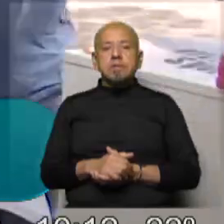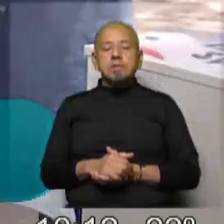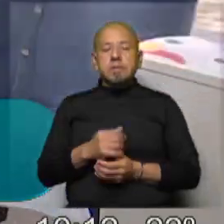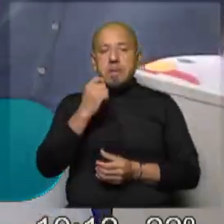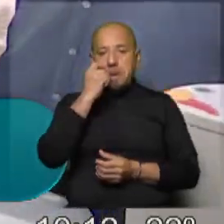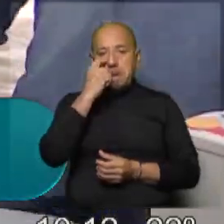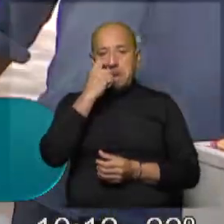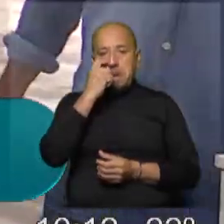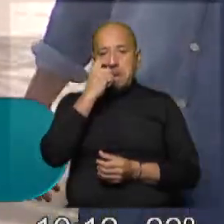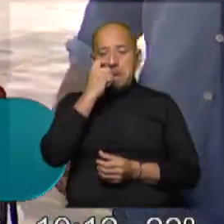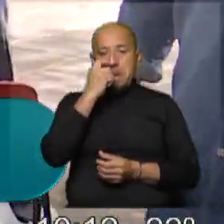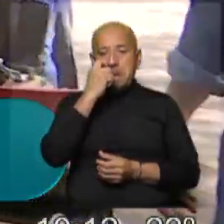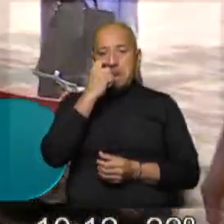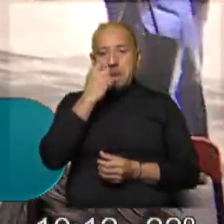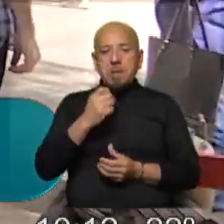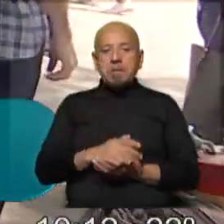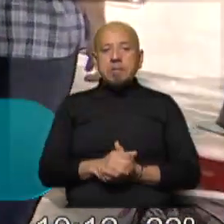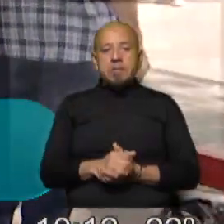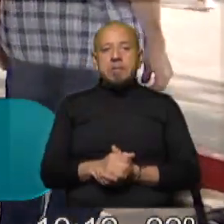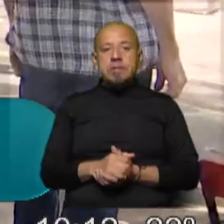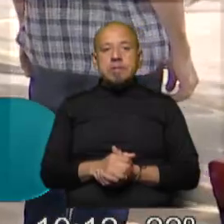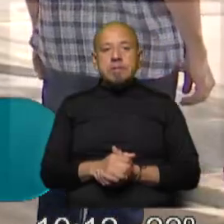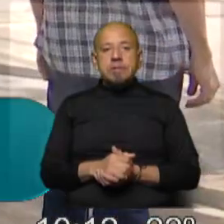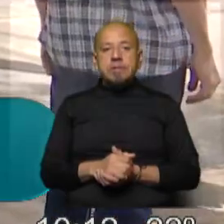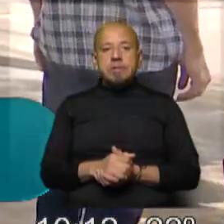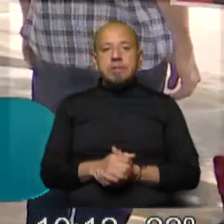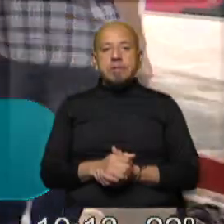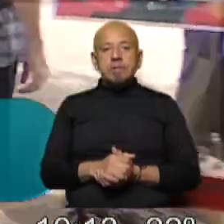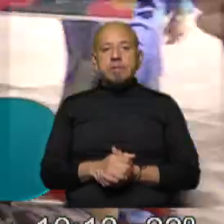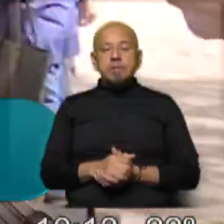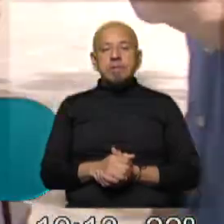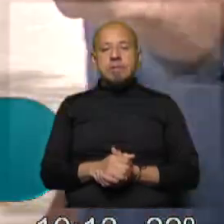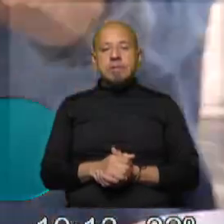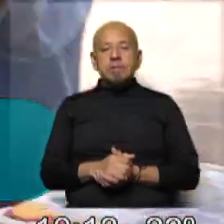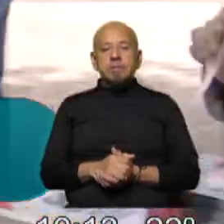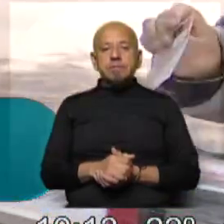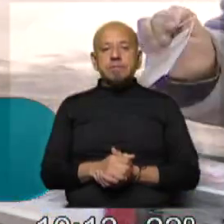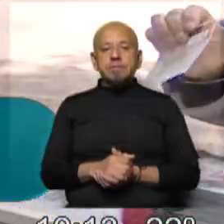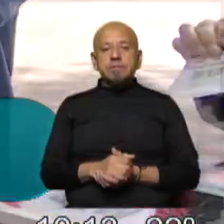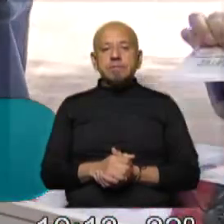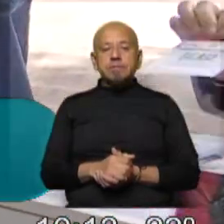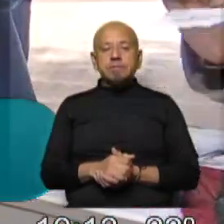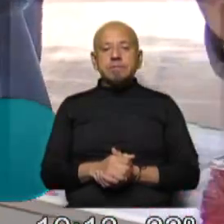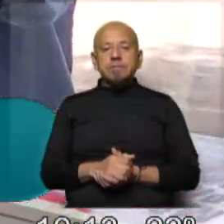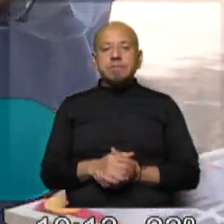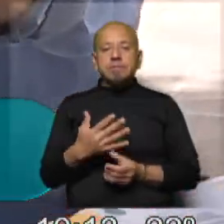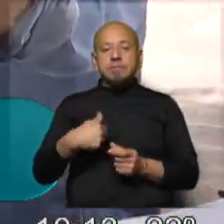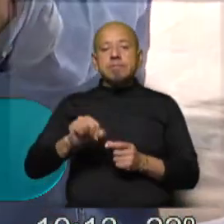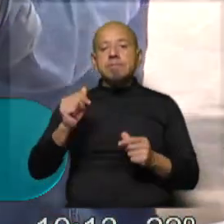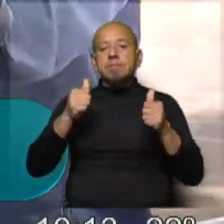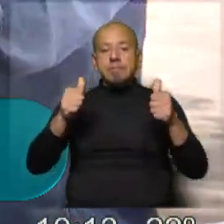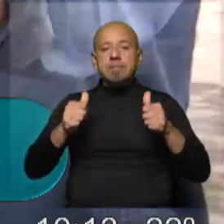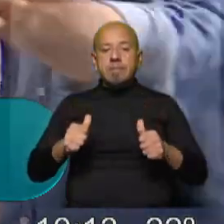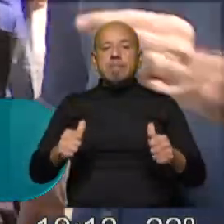llevo para el termo y el mate ahí que tenemos. Toda la gente de allá del estudio, ahí para ahí van pegotines. Ahí va, llevo uno para cada uno,